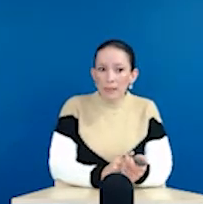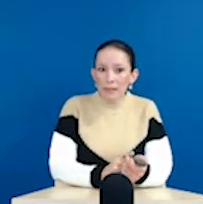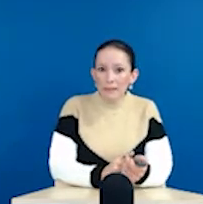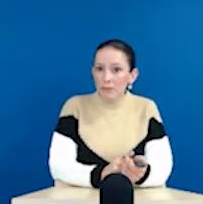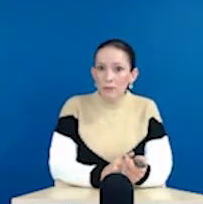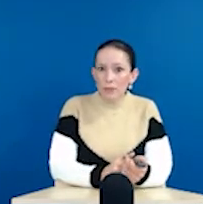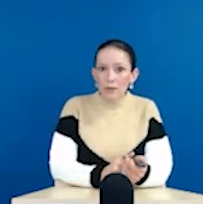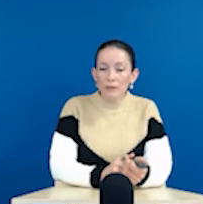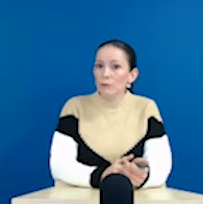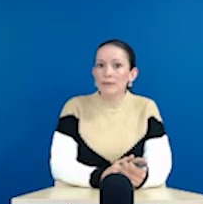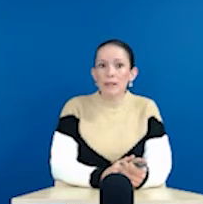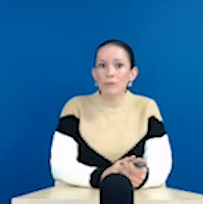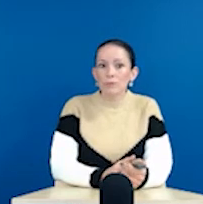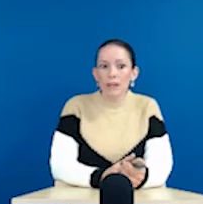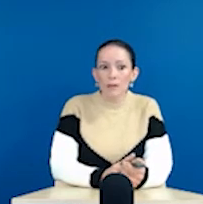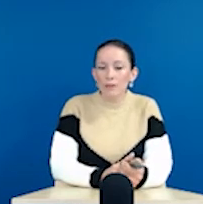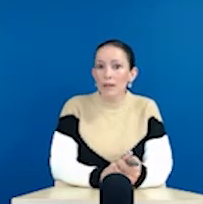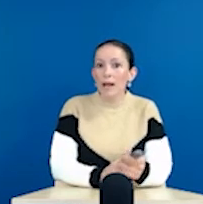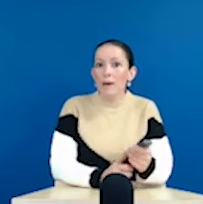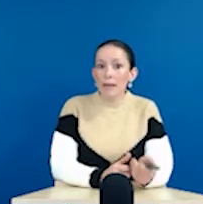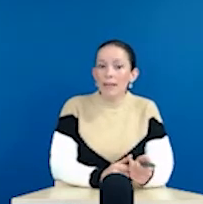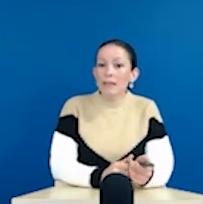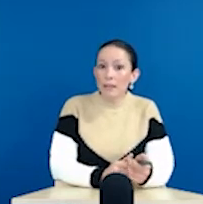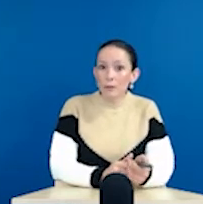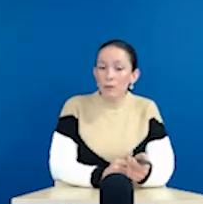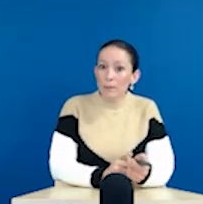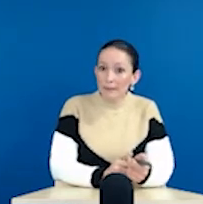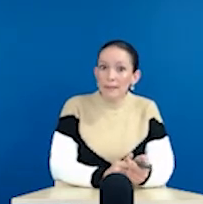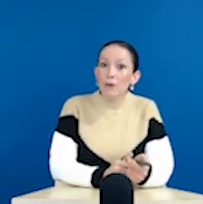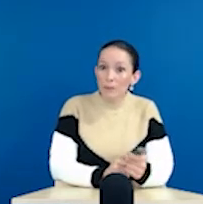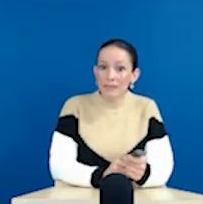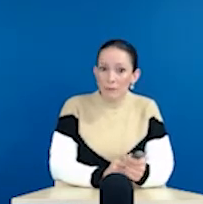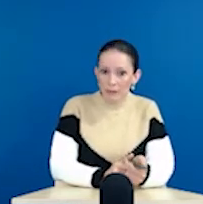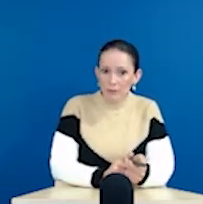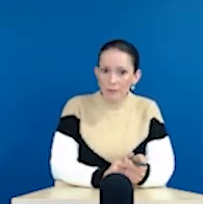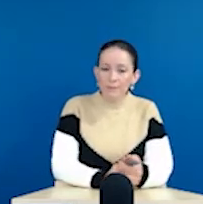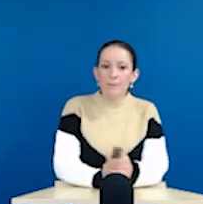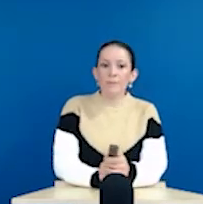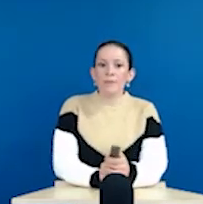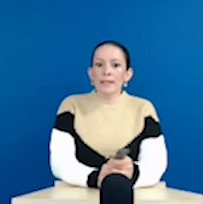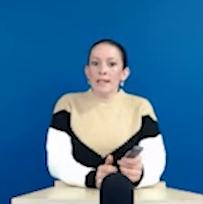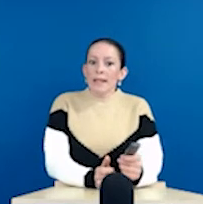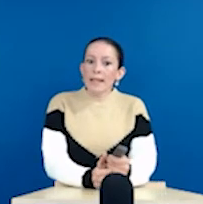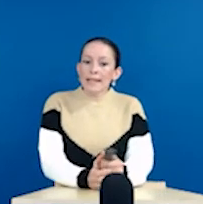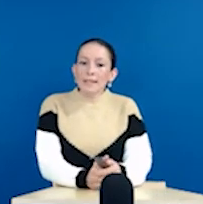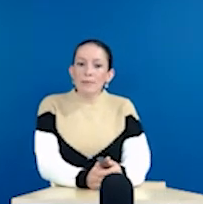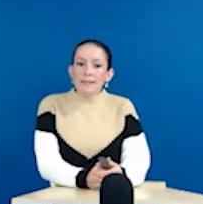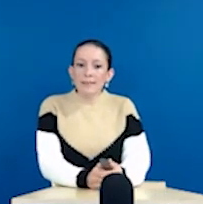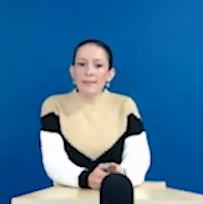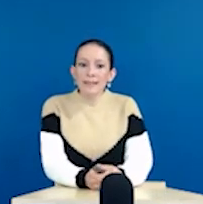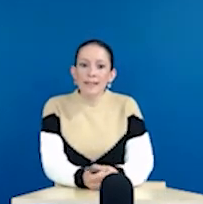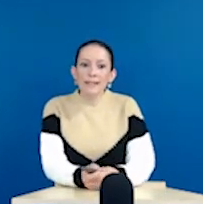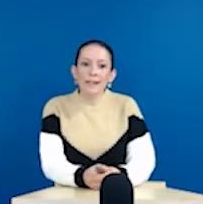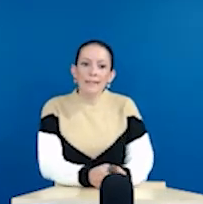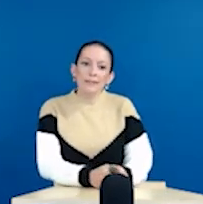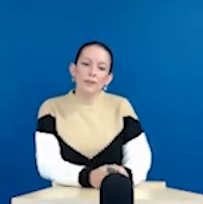estas familias y estos cuidadores no están acostumbrados a ver el deterioro de un paciente como es el nuestro. En segunda